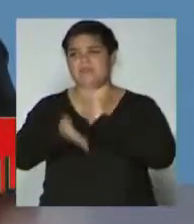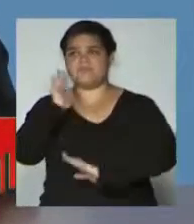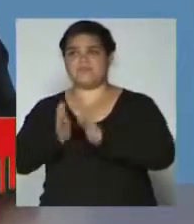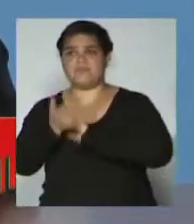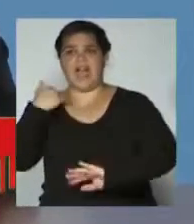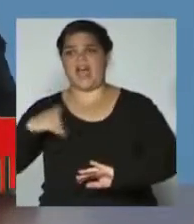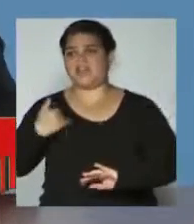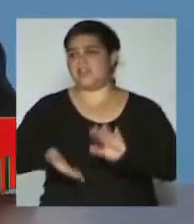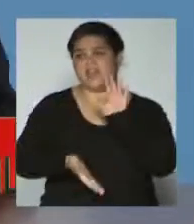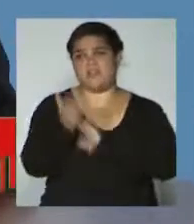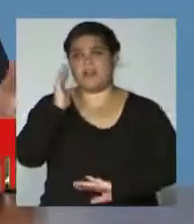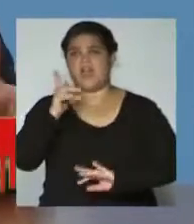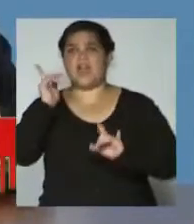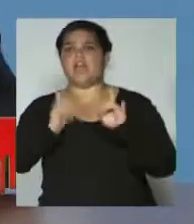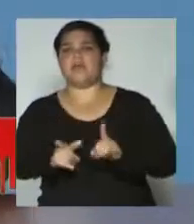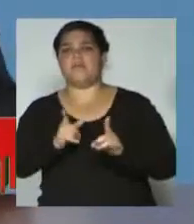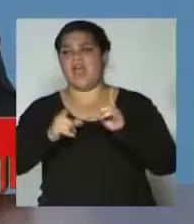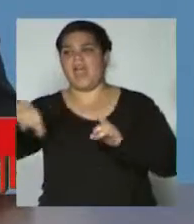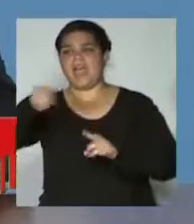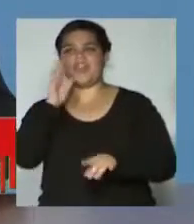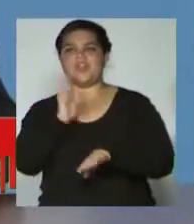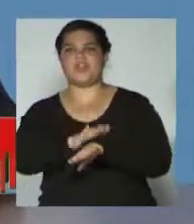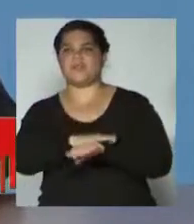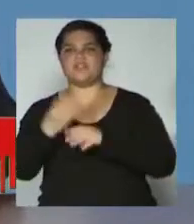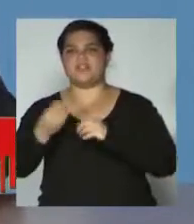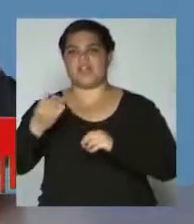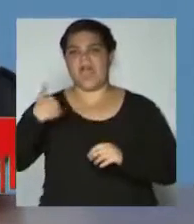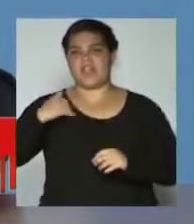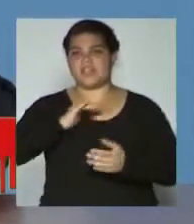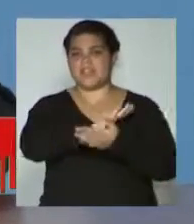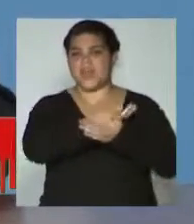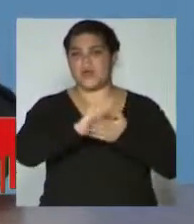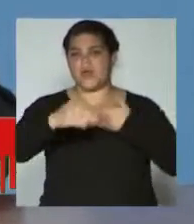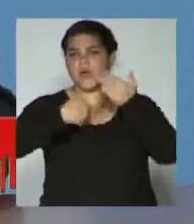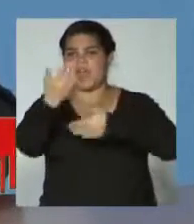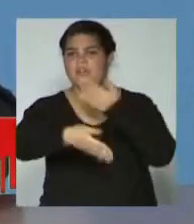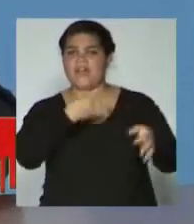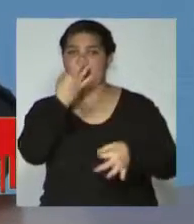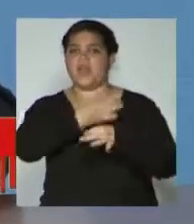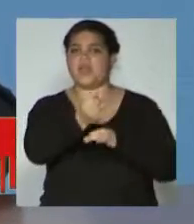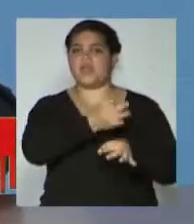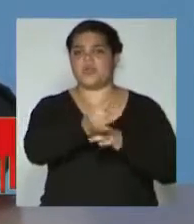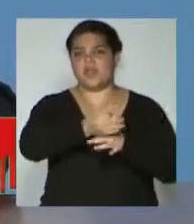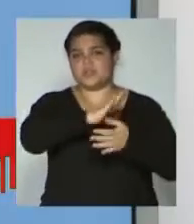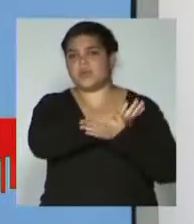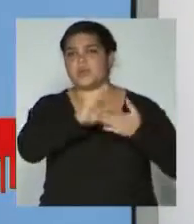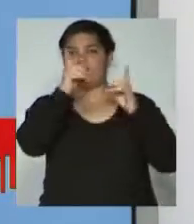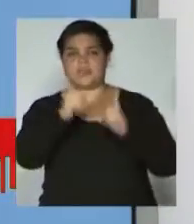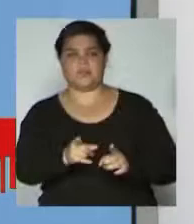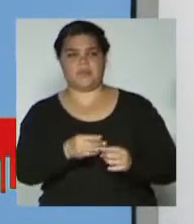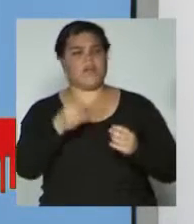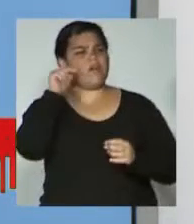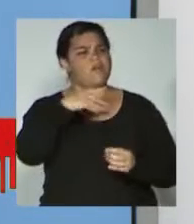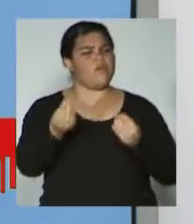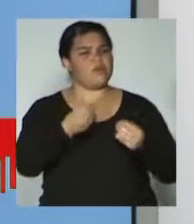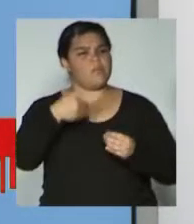que se formaron, quienes van a ayudar a construir esa nueva Argentina que tiene la base en la educación, ¿no? Omar, ¿qué esperas para el domingo, teniendo en cuenta